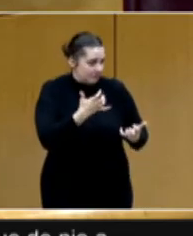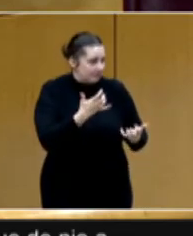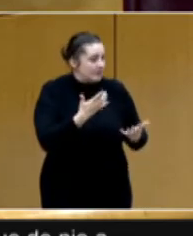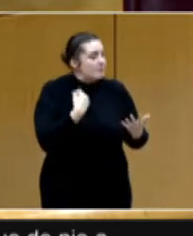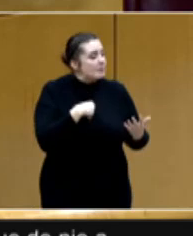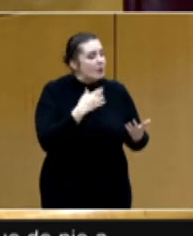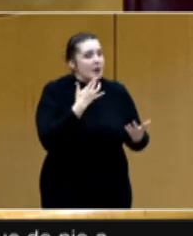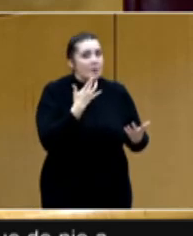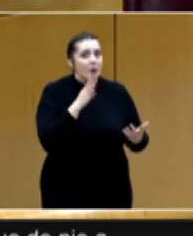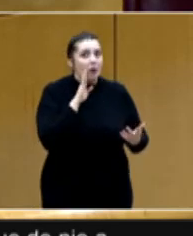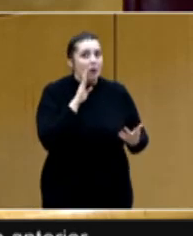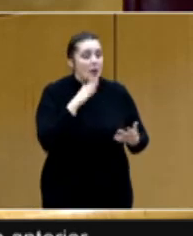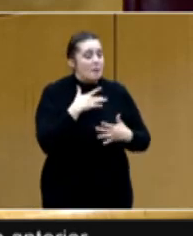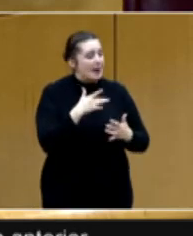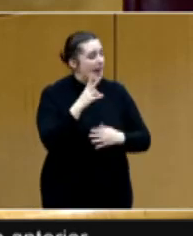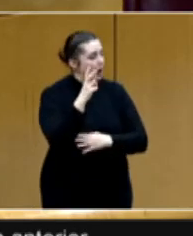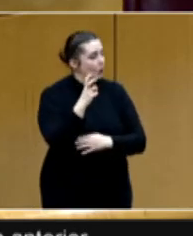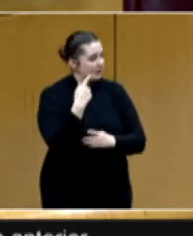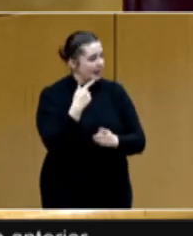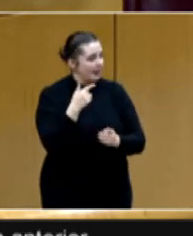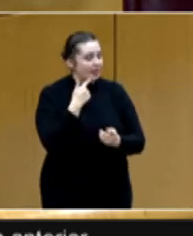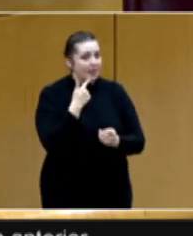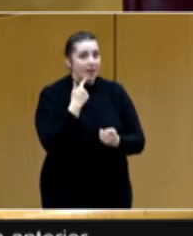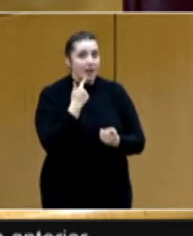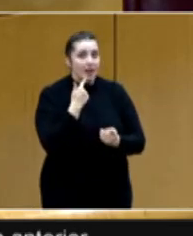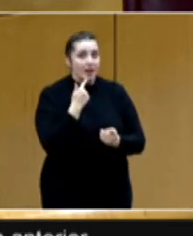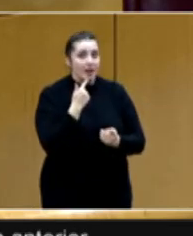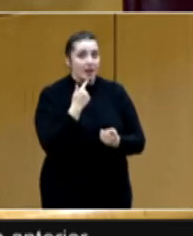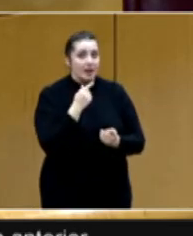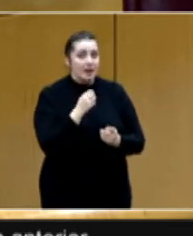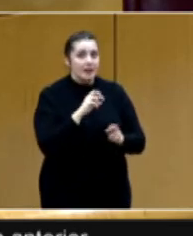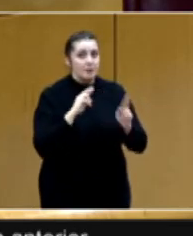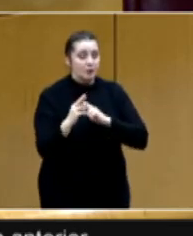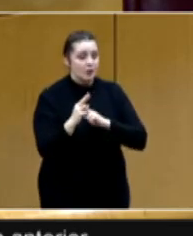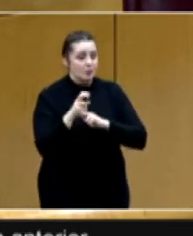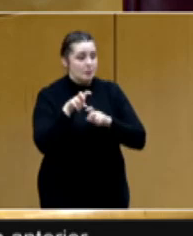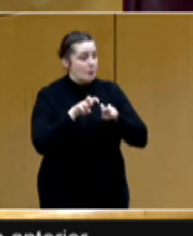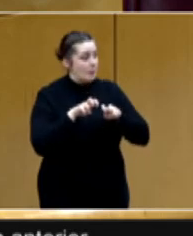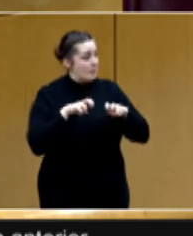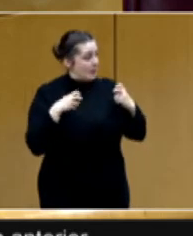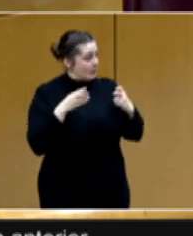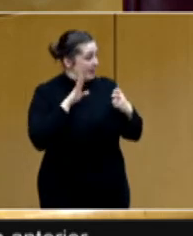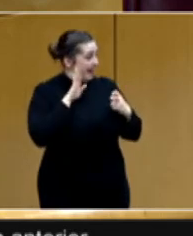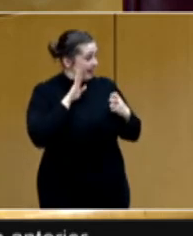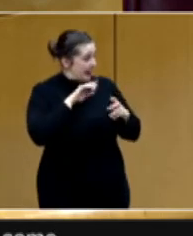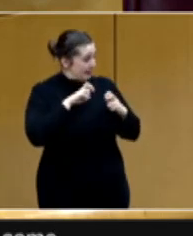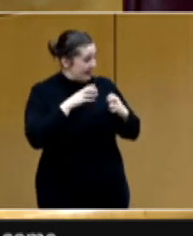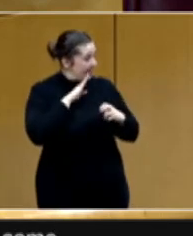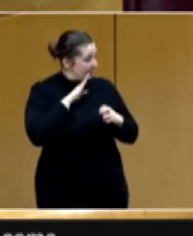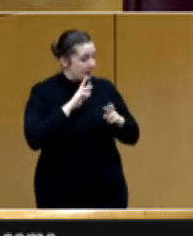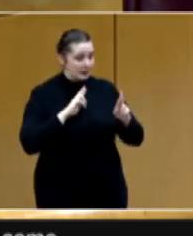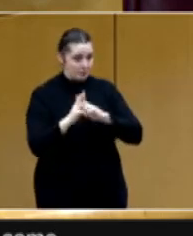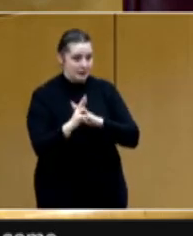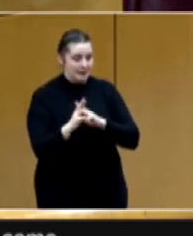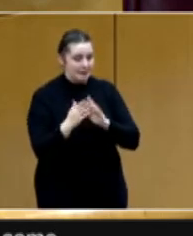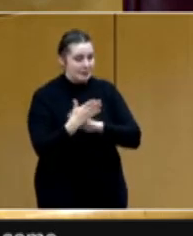como bien acaba de decir María José han sido resueltas por los propios miembros de la mesa ese